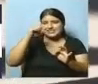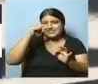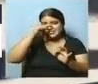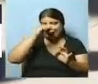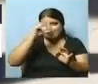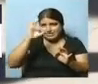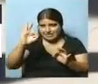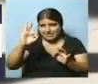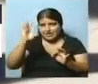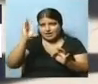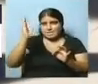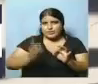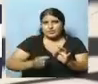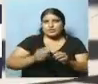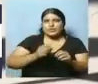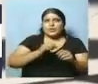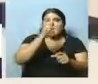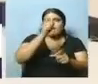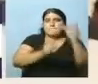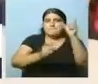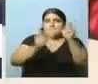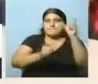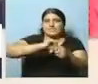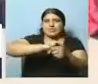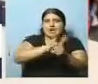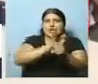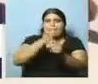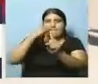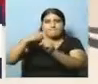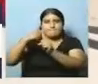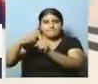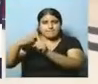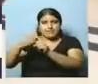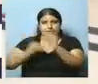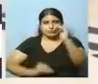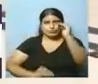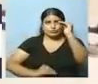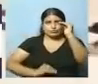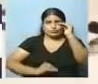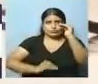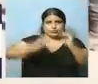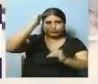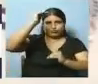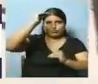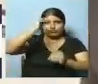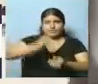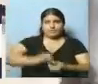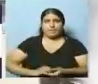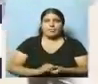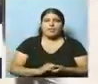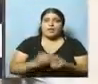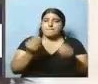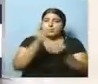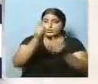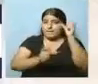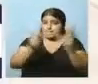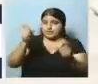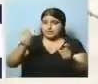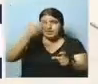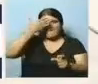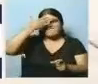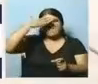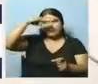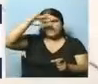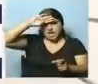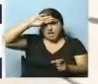nos entrevistabas decía que era un 30 o un 40. Y ahora se elevó casualmente porque la gente ya viene con los síntomas,